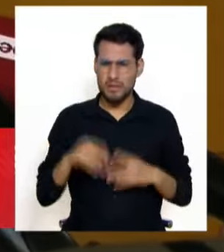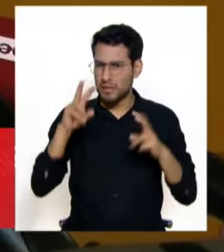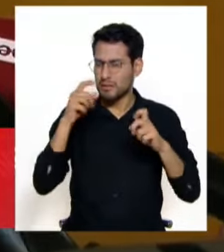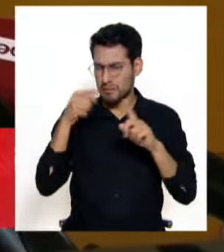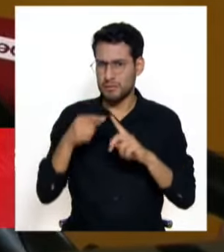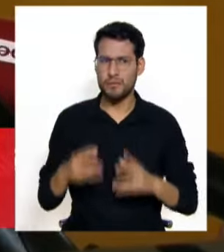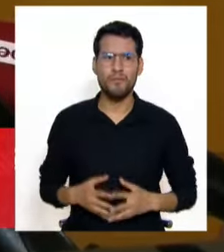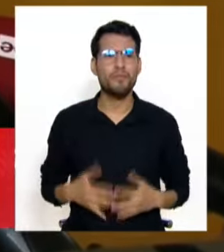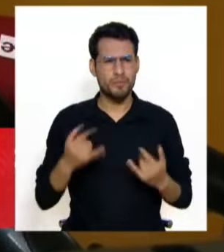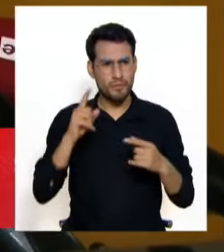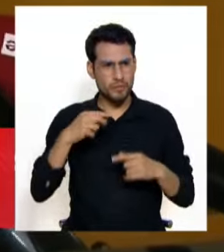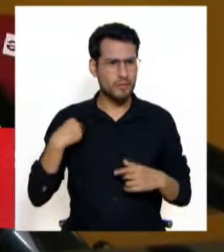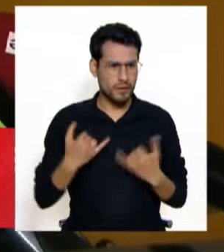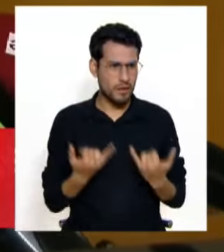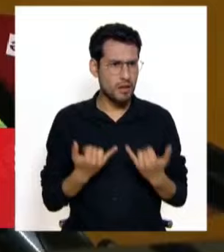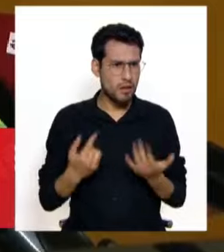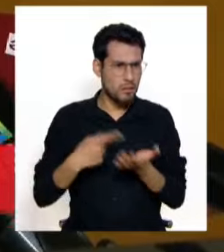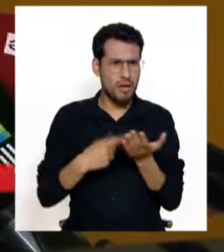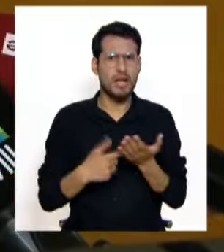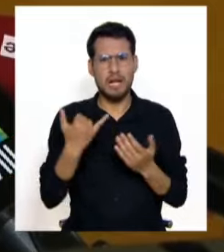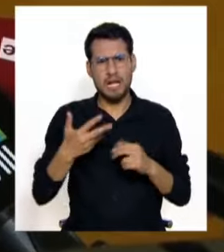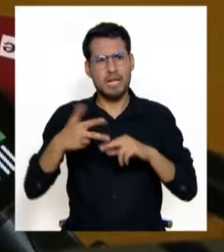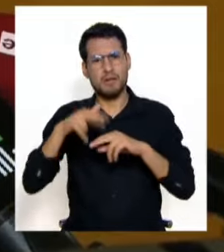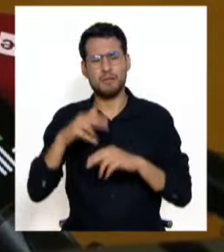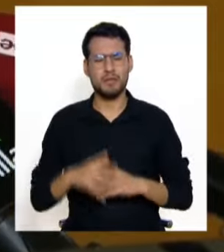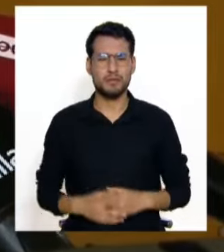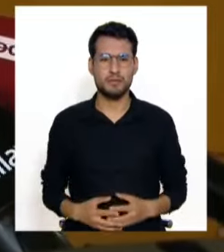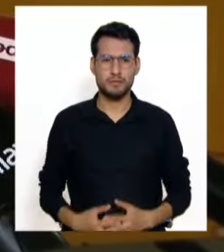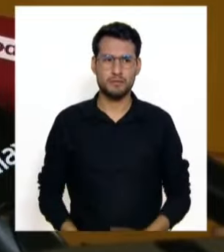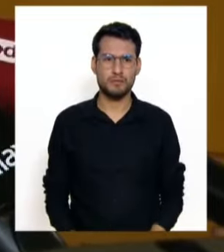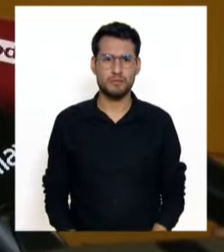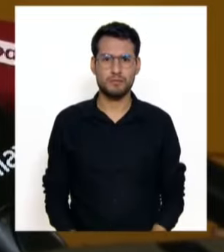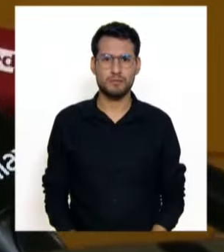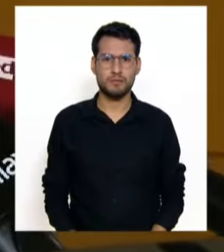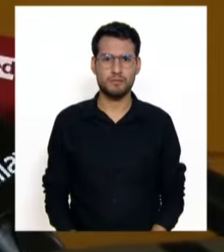criterio, cuando ahora tenemos tres veces más de población.